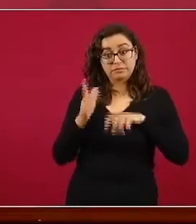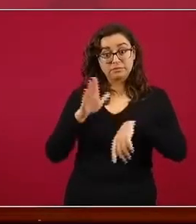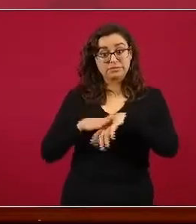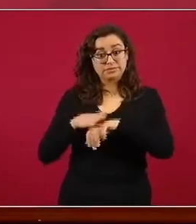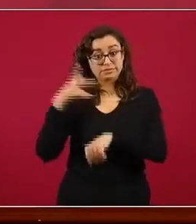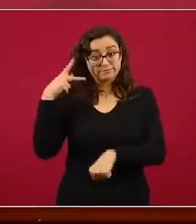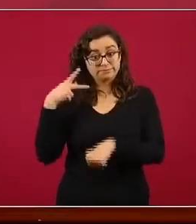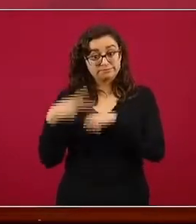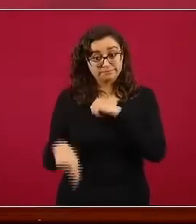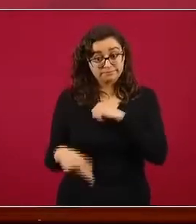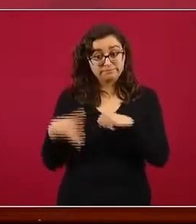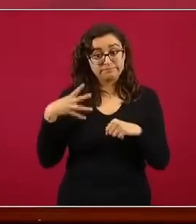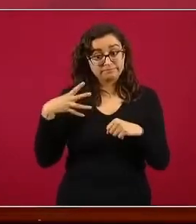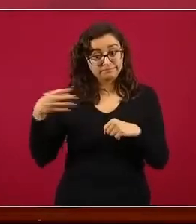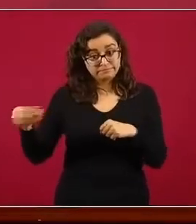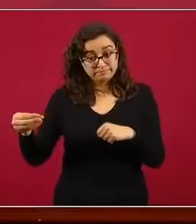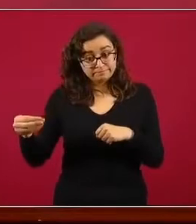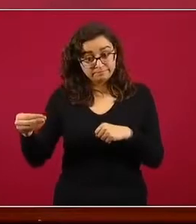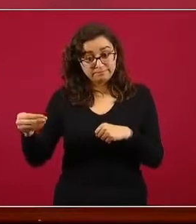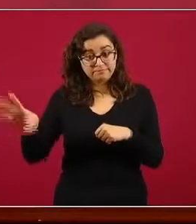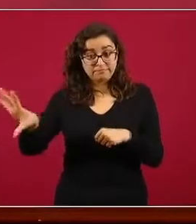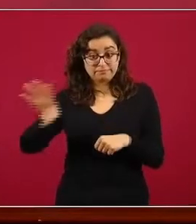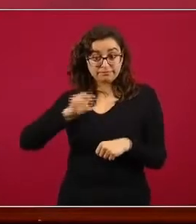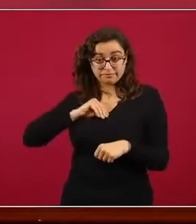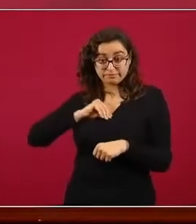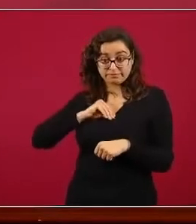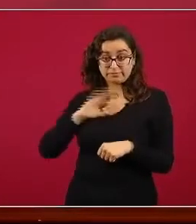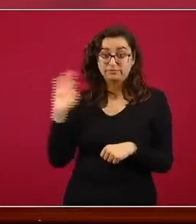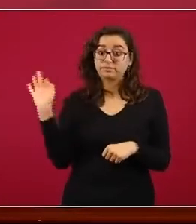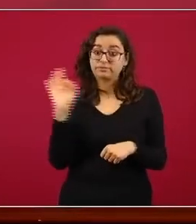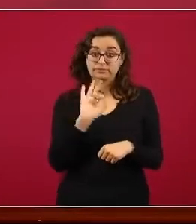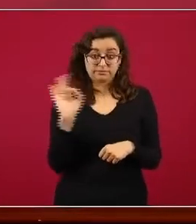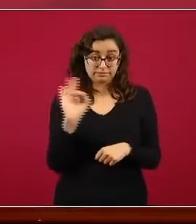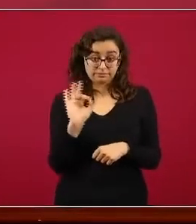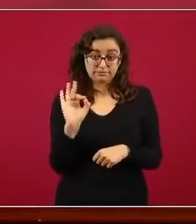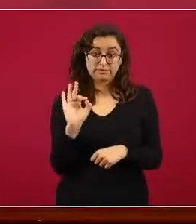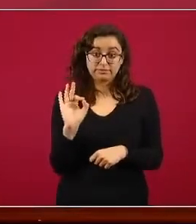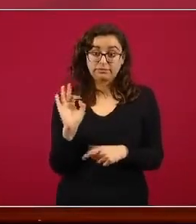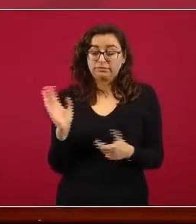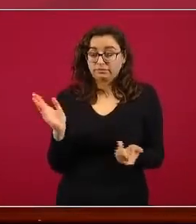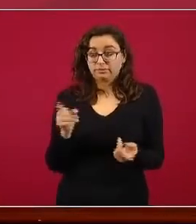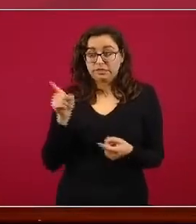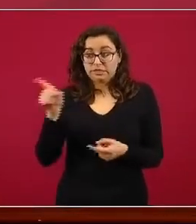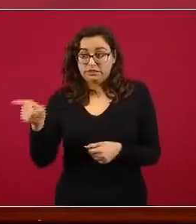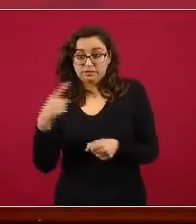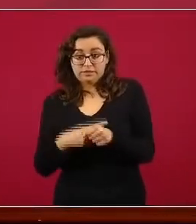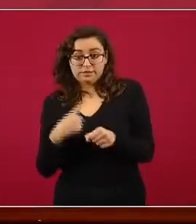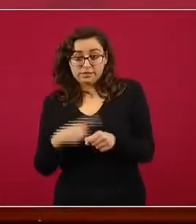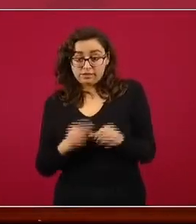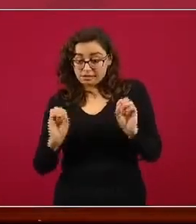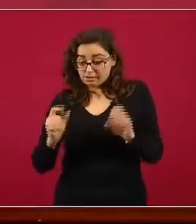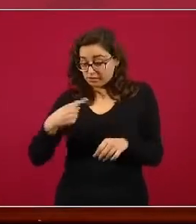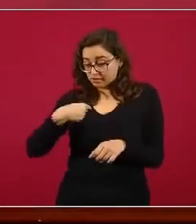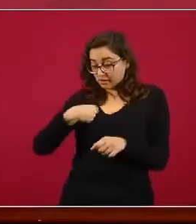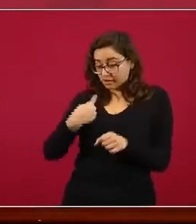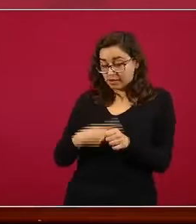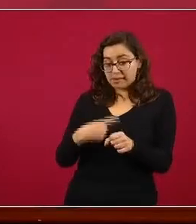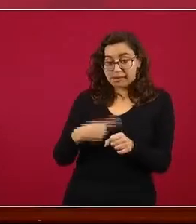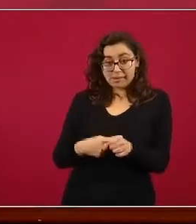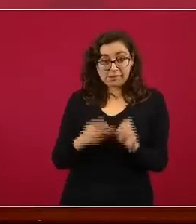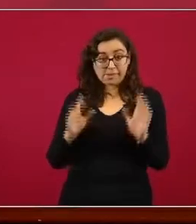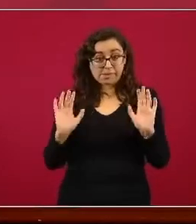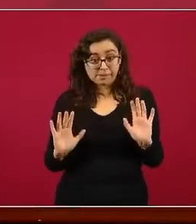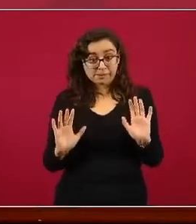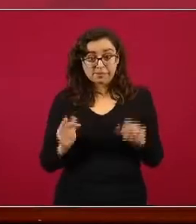riesgo de contagiarse en caso de que alguna de esas personas pudiera estar infectada por el virus